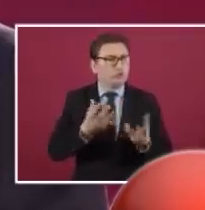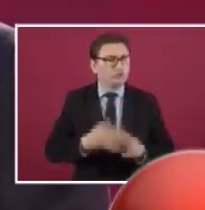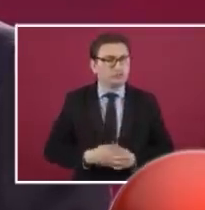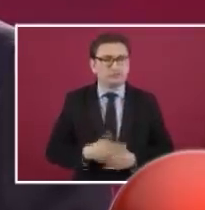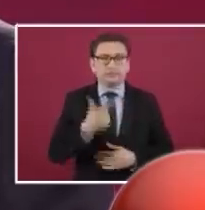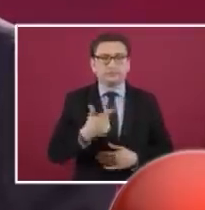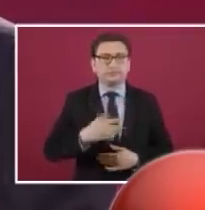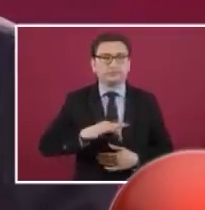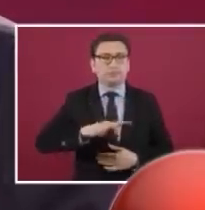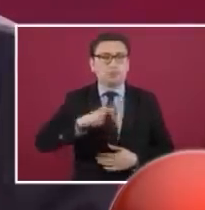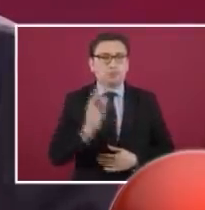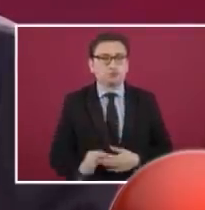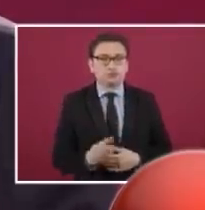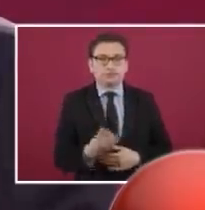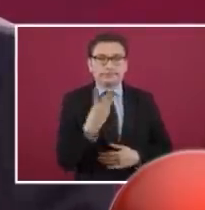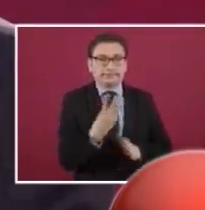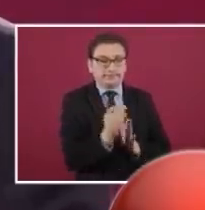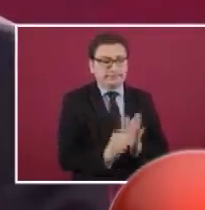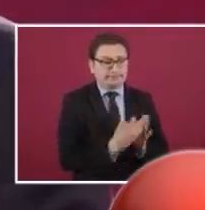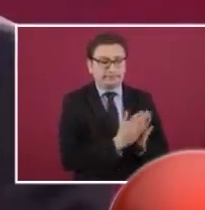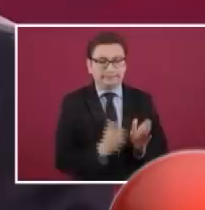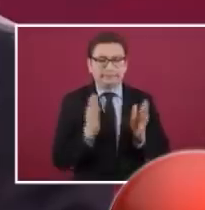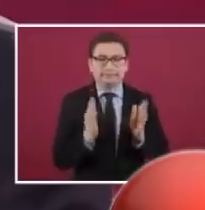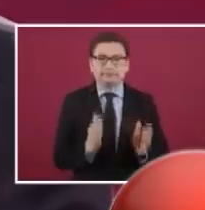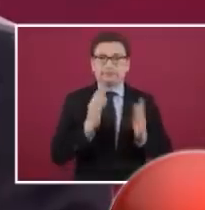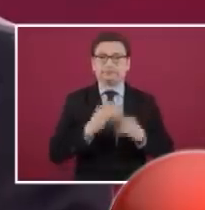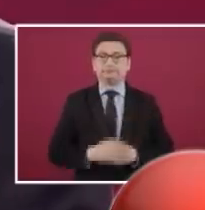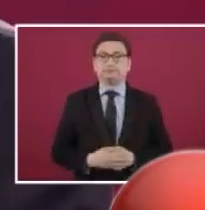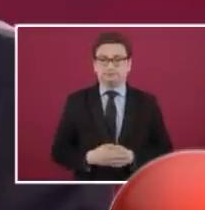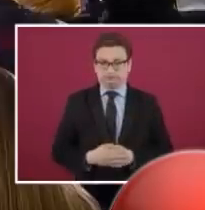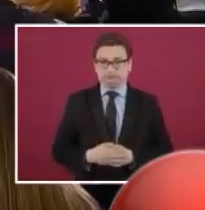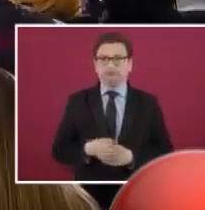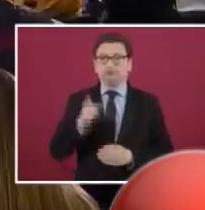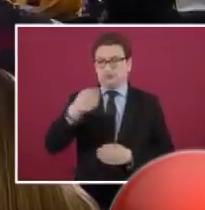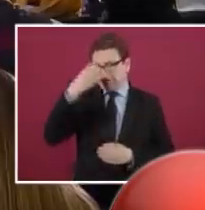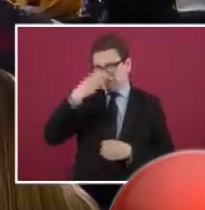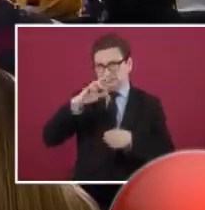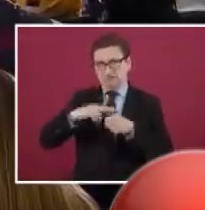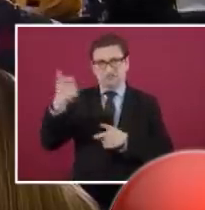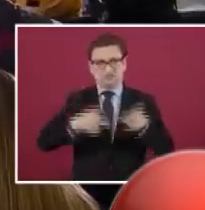7% en el trimestre el monto de remesas.